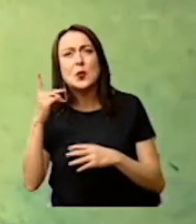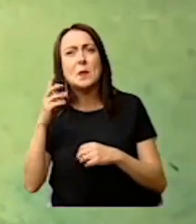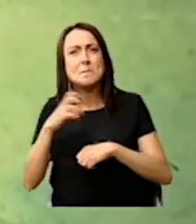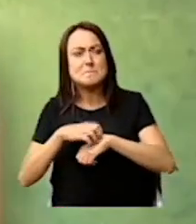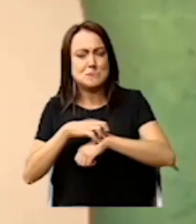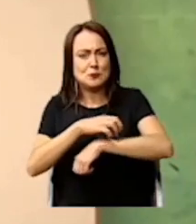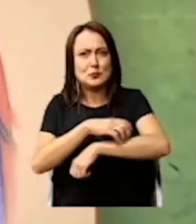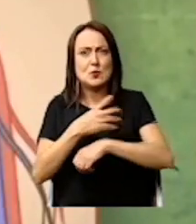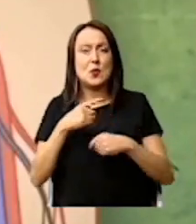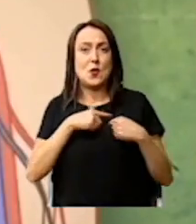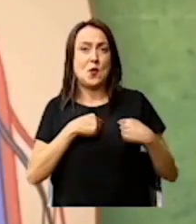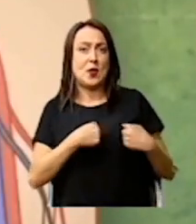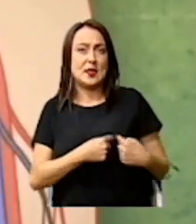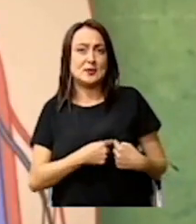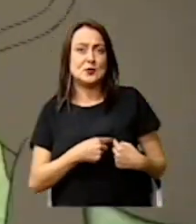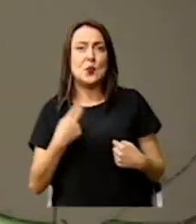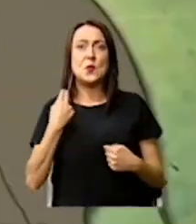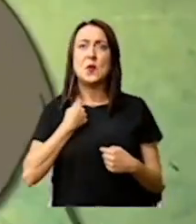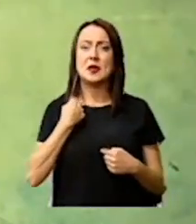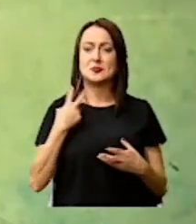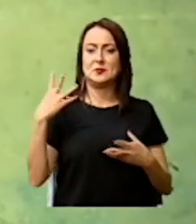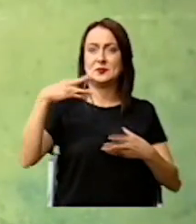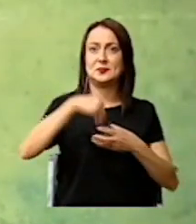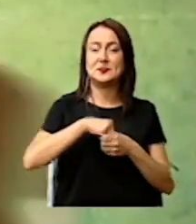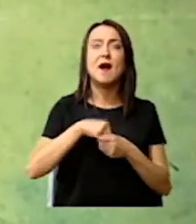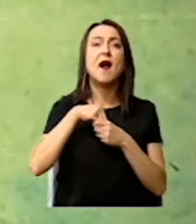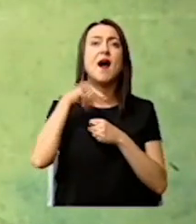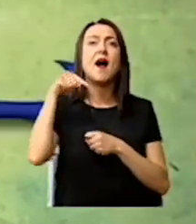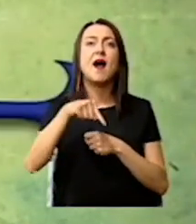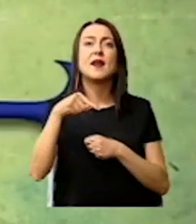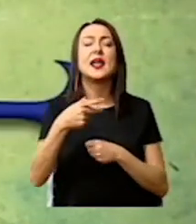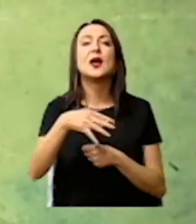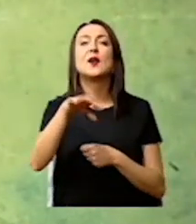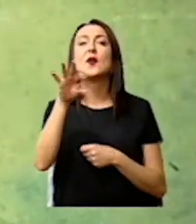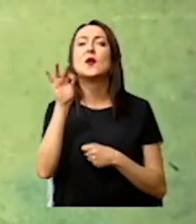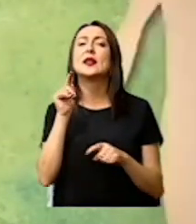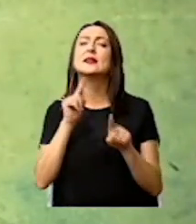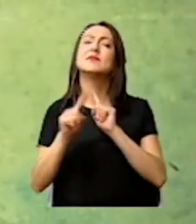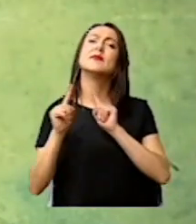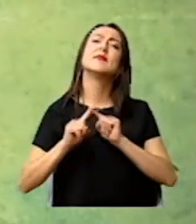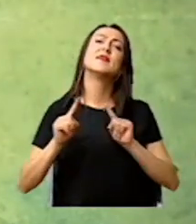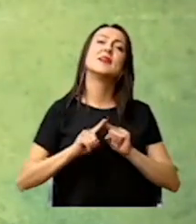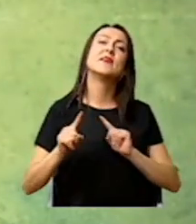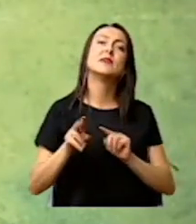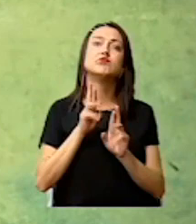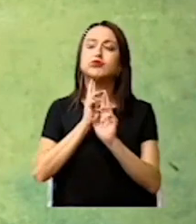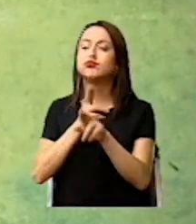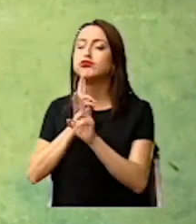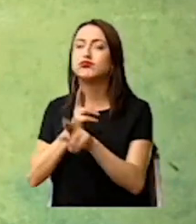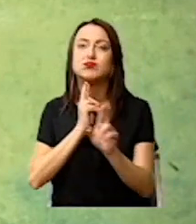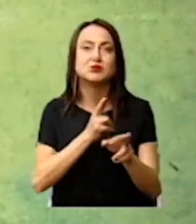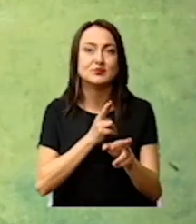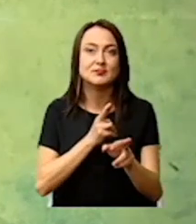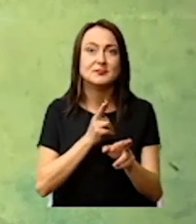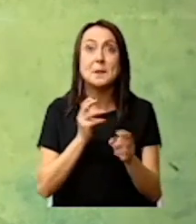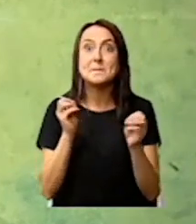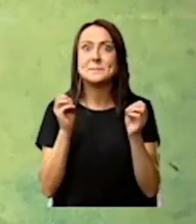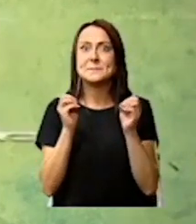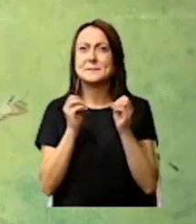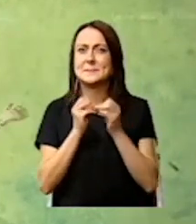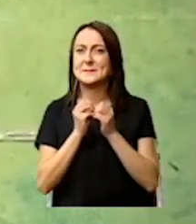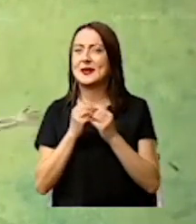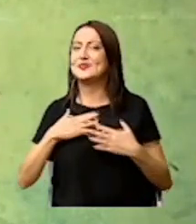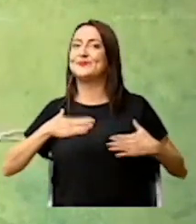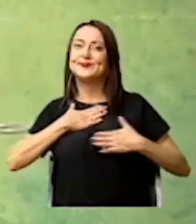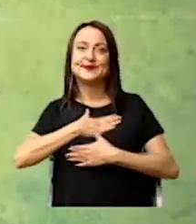Y el corazón. Aquí encontrarás ingeniosas respuestas a las más